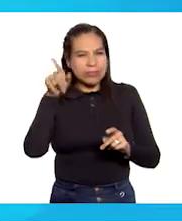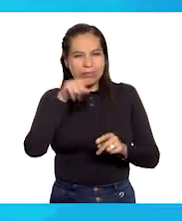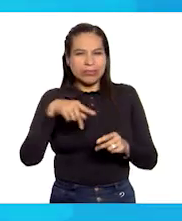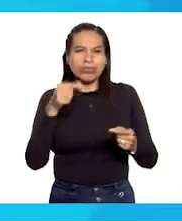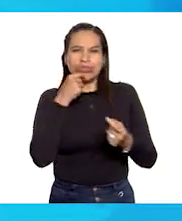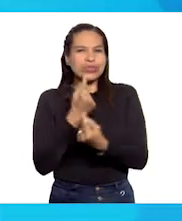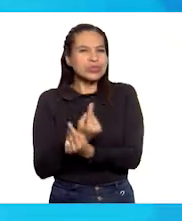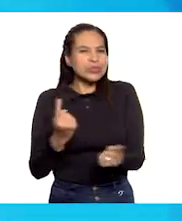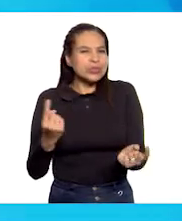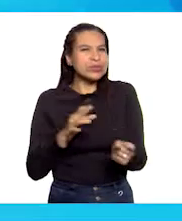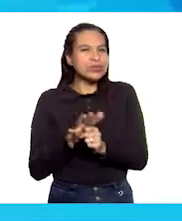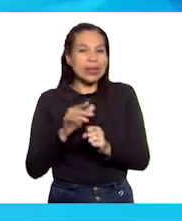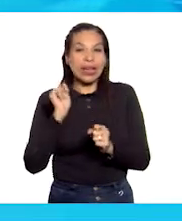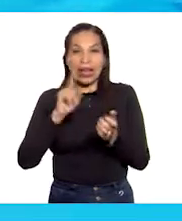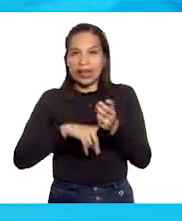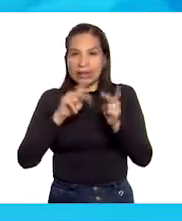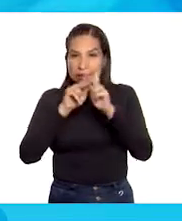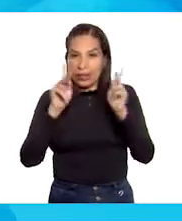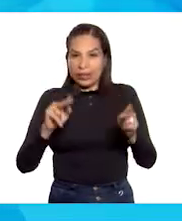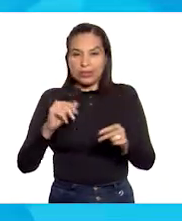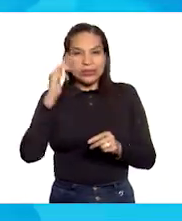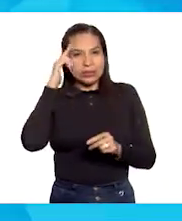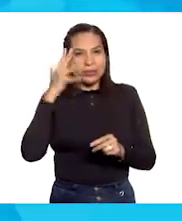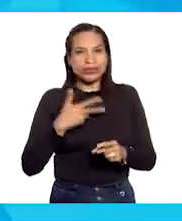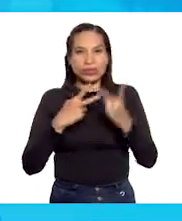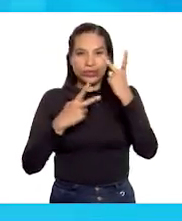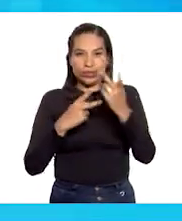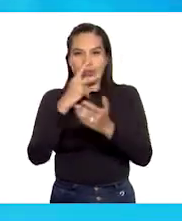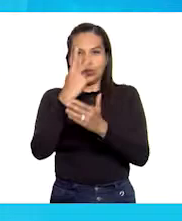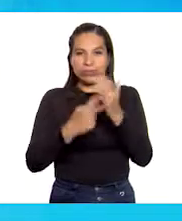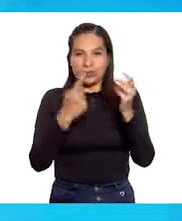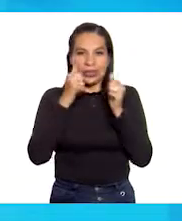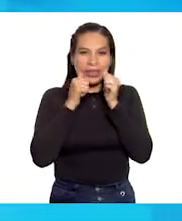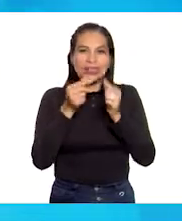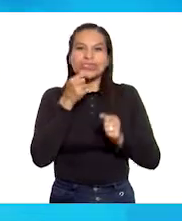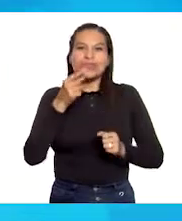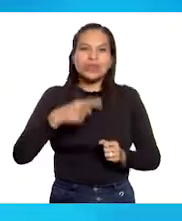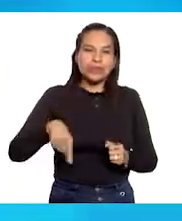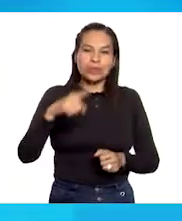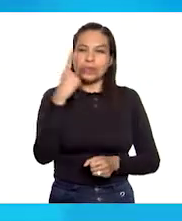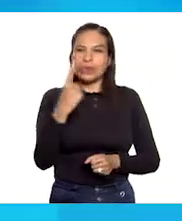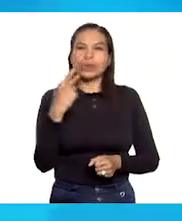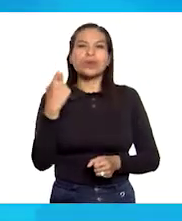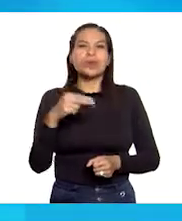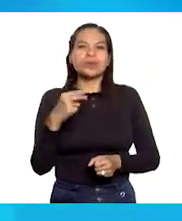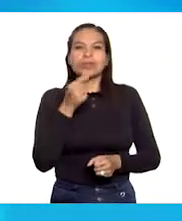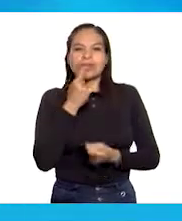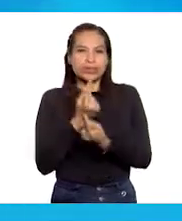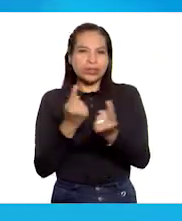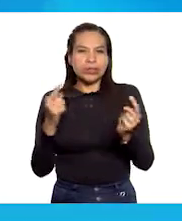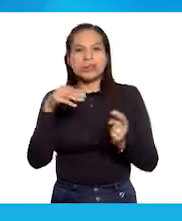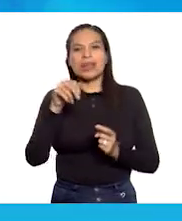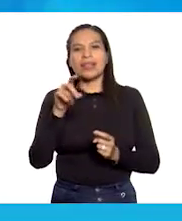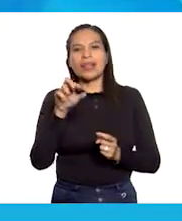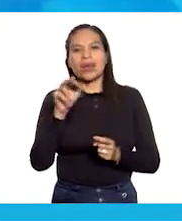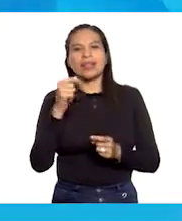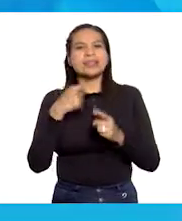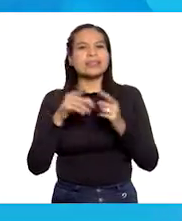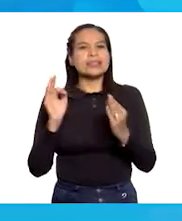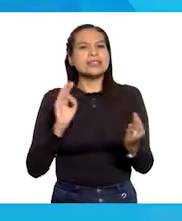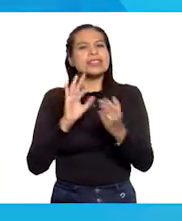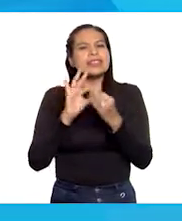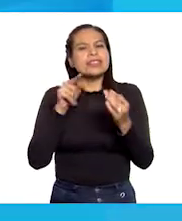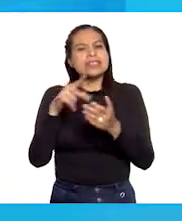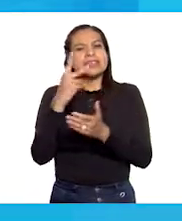más pequeños? Palacio de Bellas Artes contamos con dos programas dirigidos al público infantil. Uno de ellos es Pequeños Mediadores. Acércalos al Arte